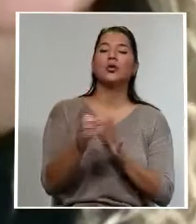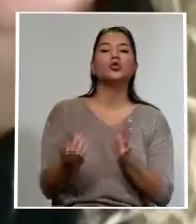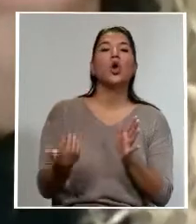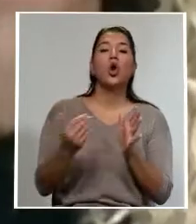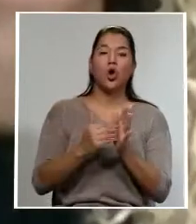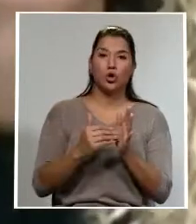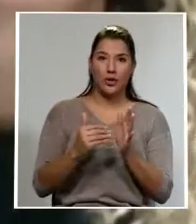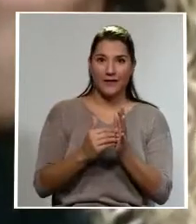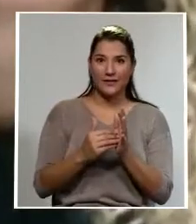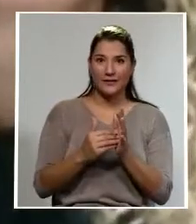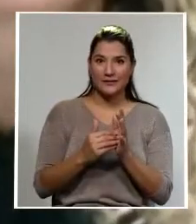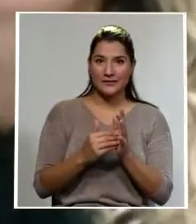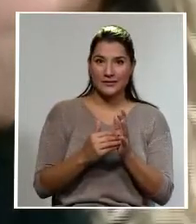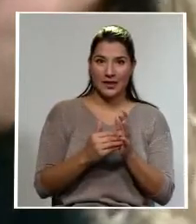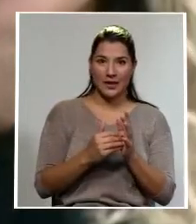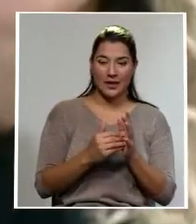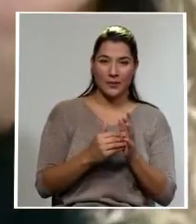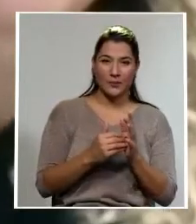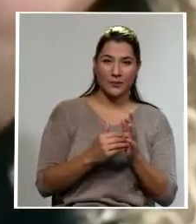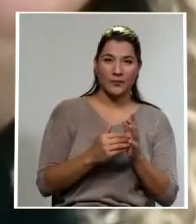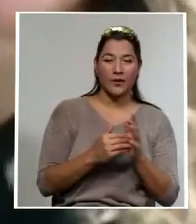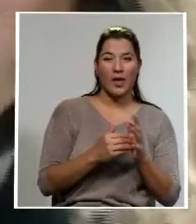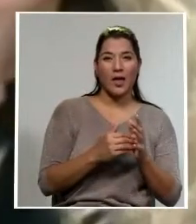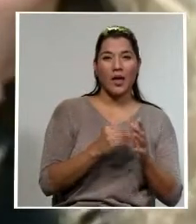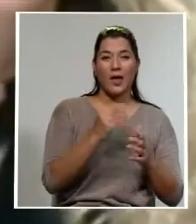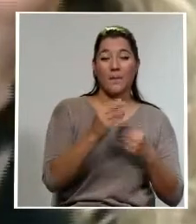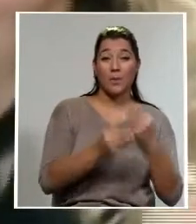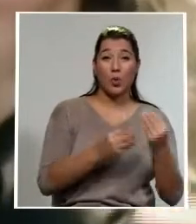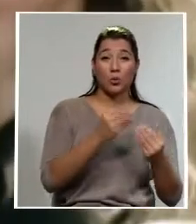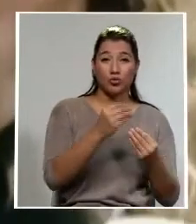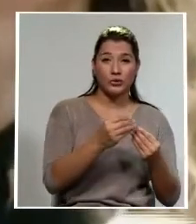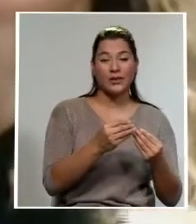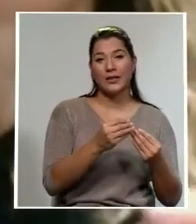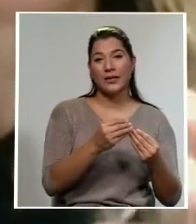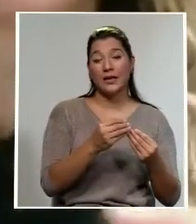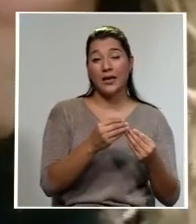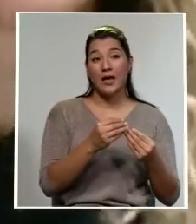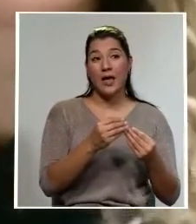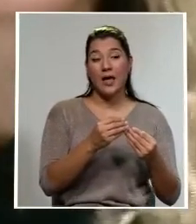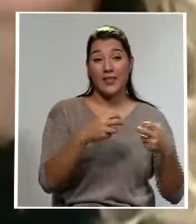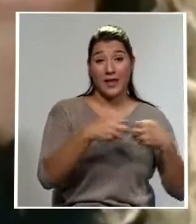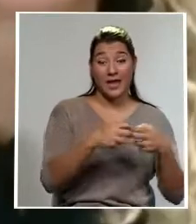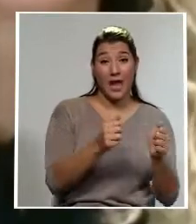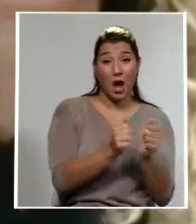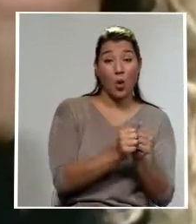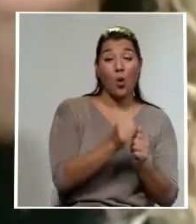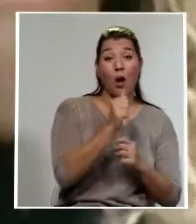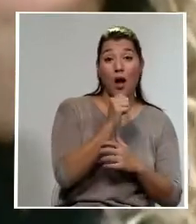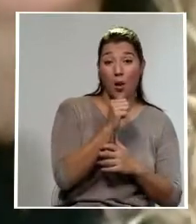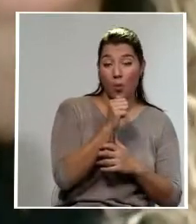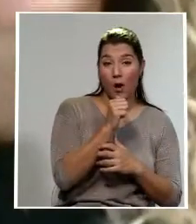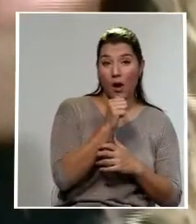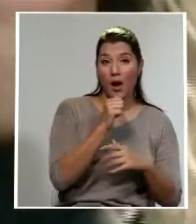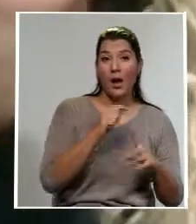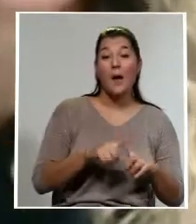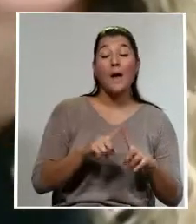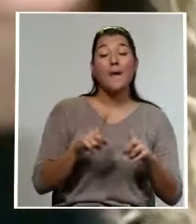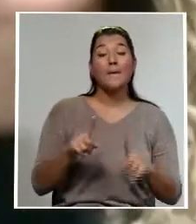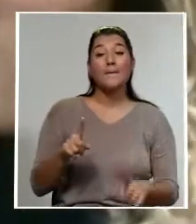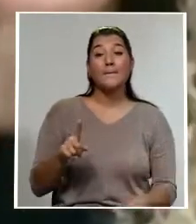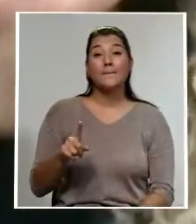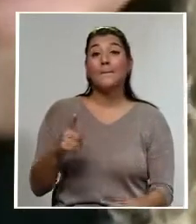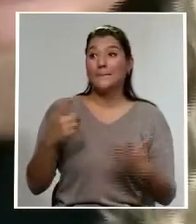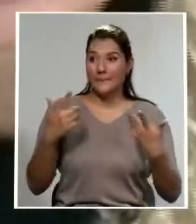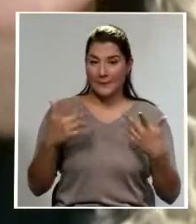otro proyecto, porque tienen un costo muy elevado, pero a lo que voy es a proyectos hasta de esa envergadura a nivel mundial. Ya